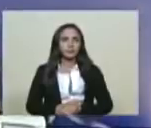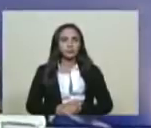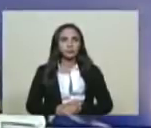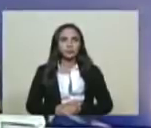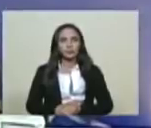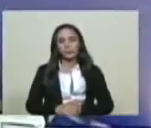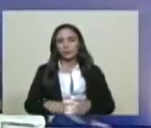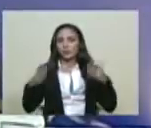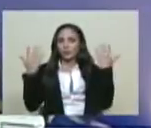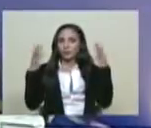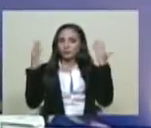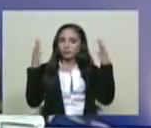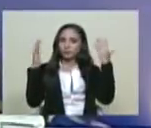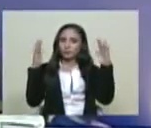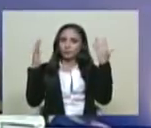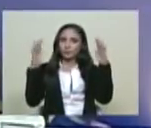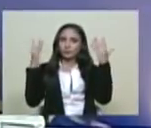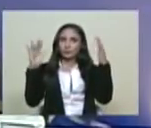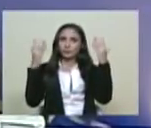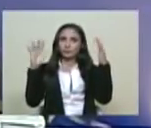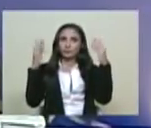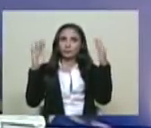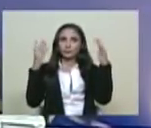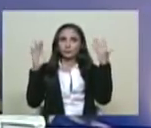¡Venceremos! Un aplauso a Aragua.